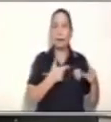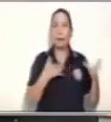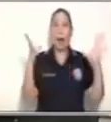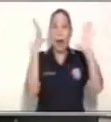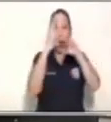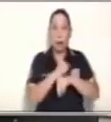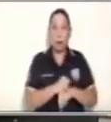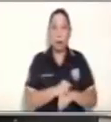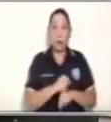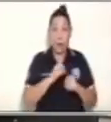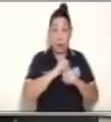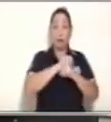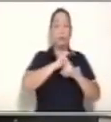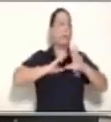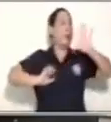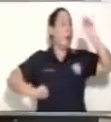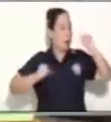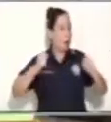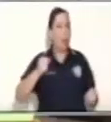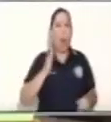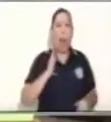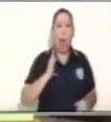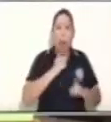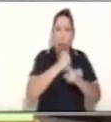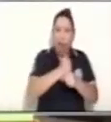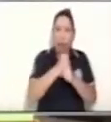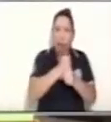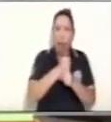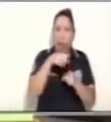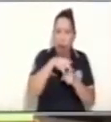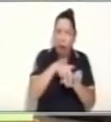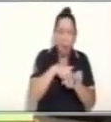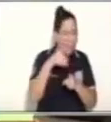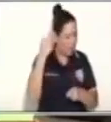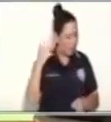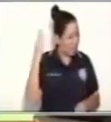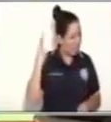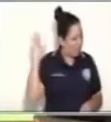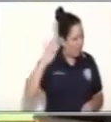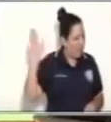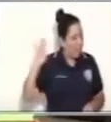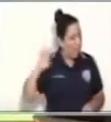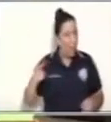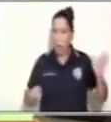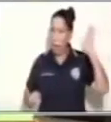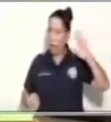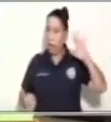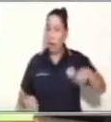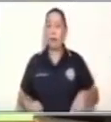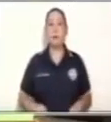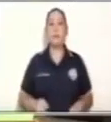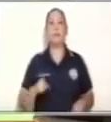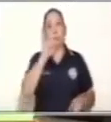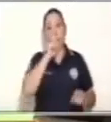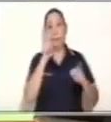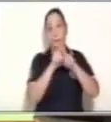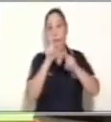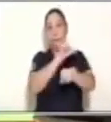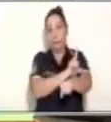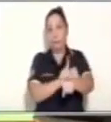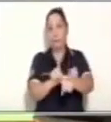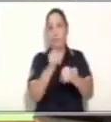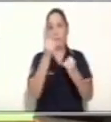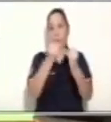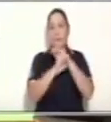montón de ruido y empezaban a salir porque había una presencia extraña. Entonces, colorín colorado, esta